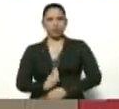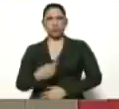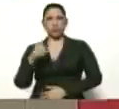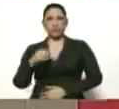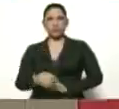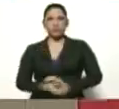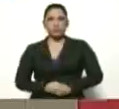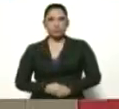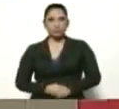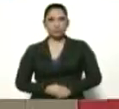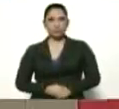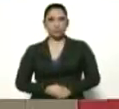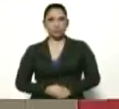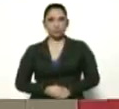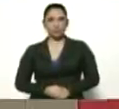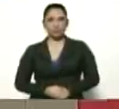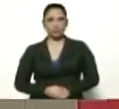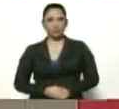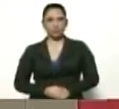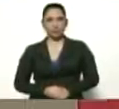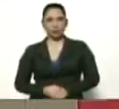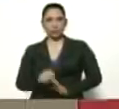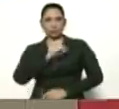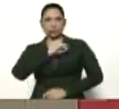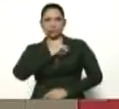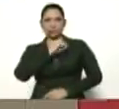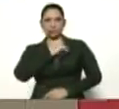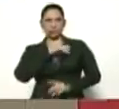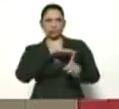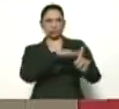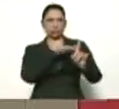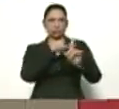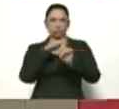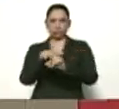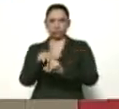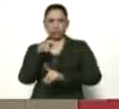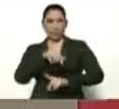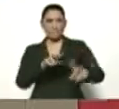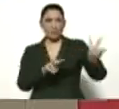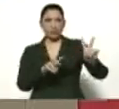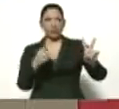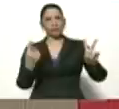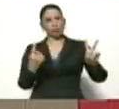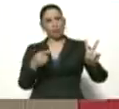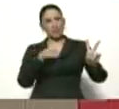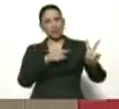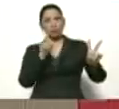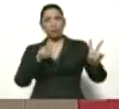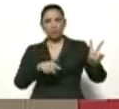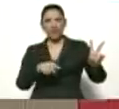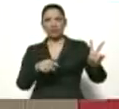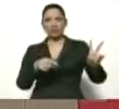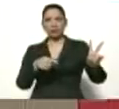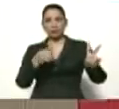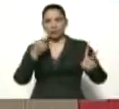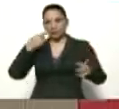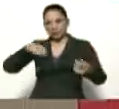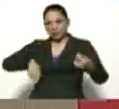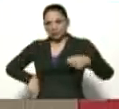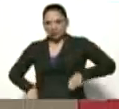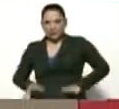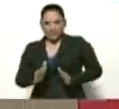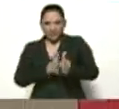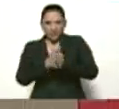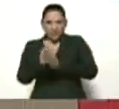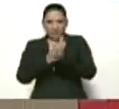de siembra de angustias o sobre muerte en suelo venezolano no solamente eso también estaba la avaricia la